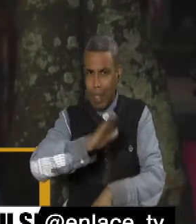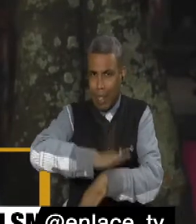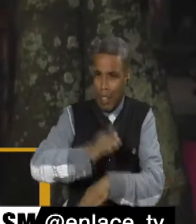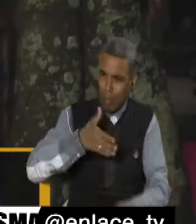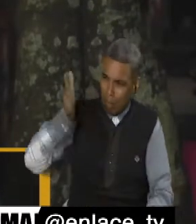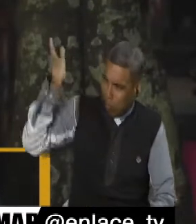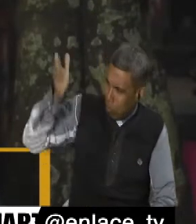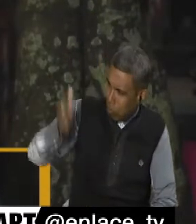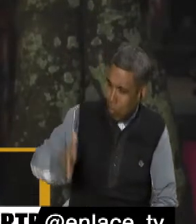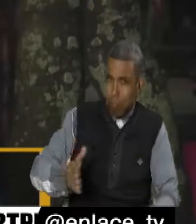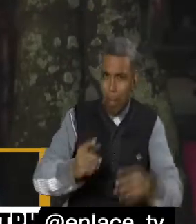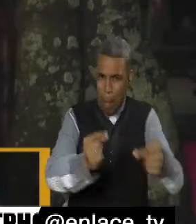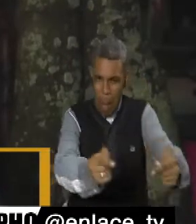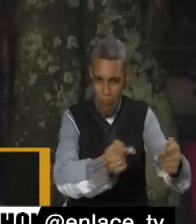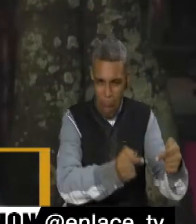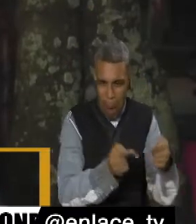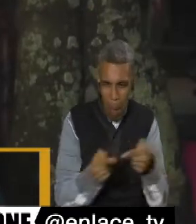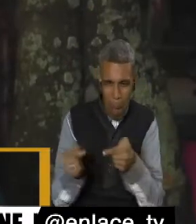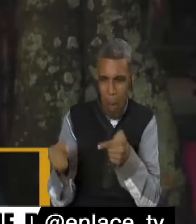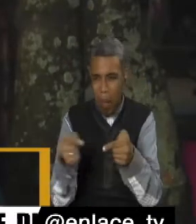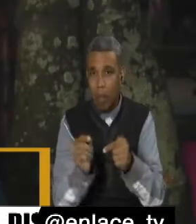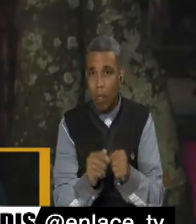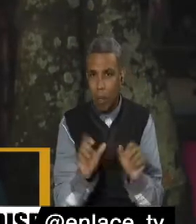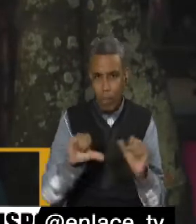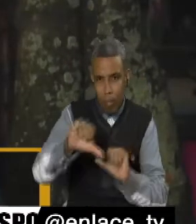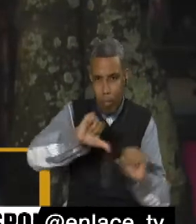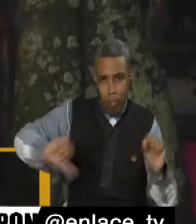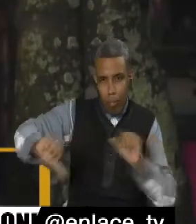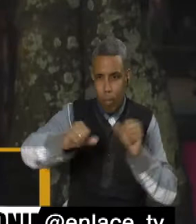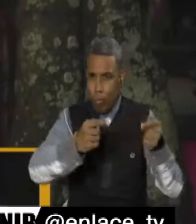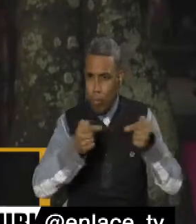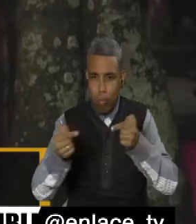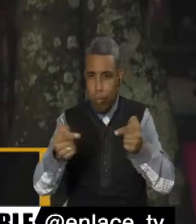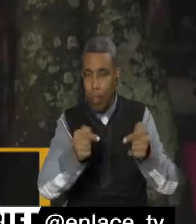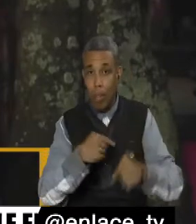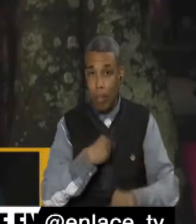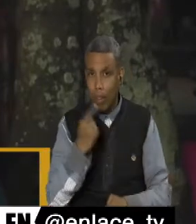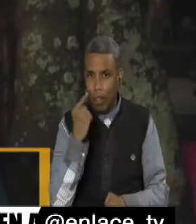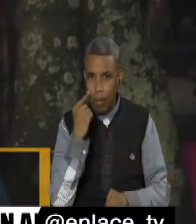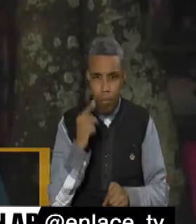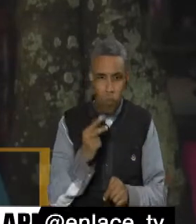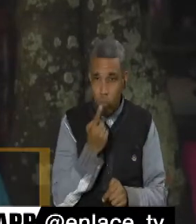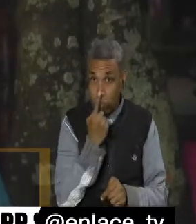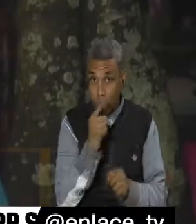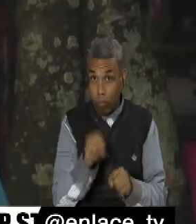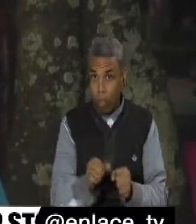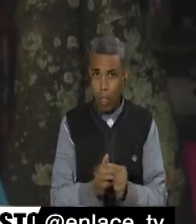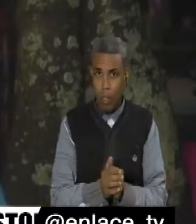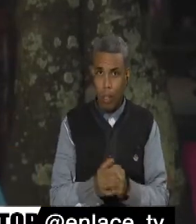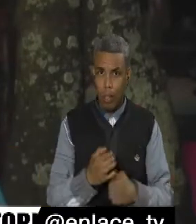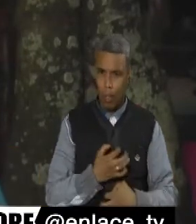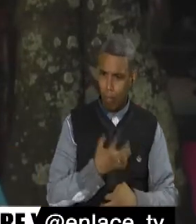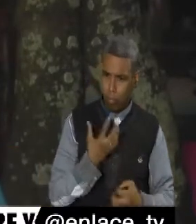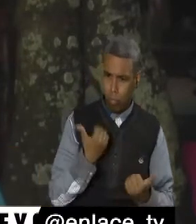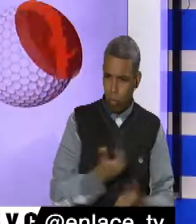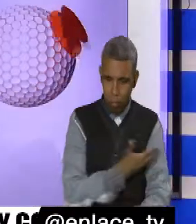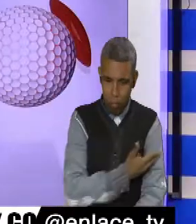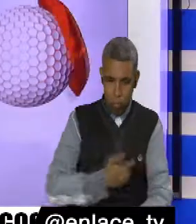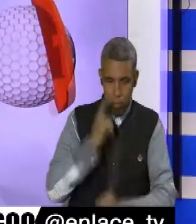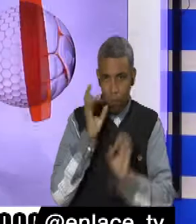estos partidos, estos encuentros. Son partidos muy interesantes, son equipos muy bien organizados, muy bien uniformados.